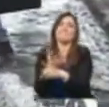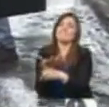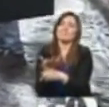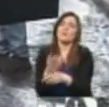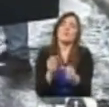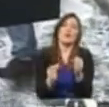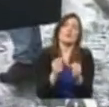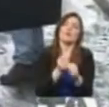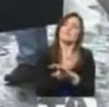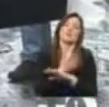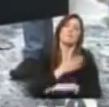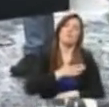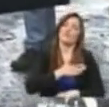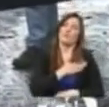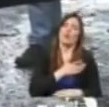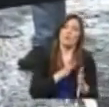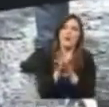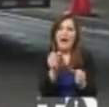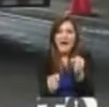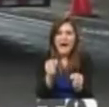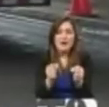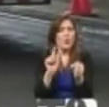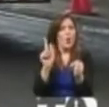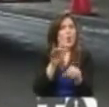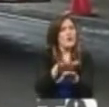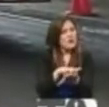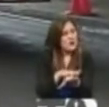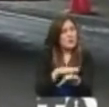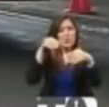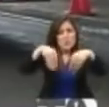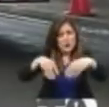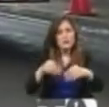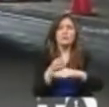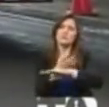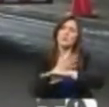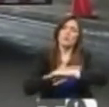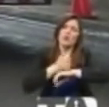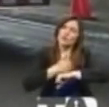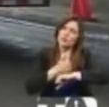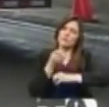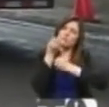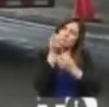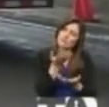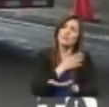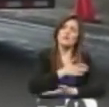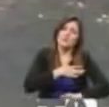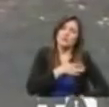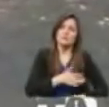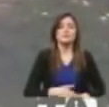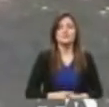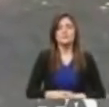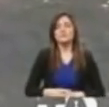Manejar con precaución, bajar la velocidad, sobre todo cuando llueve, son las recomendaciones de las